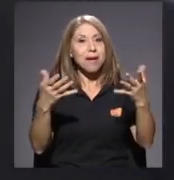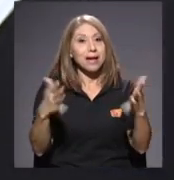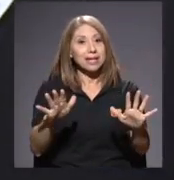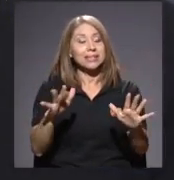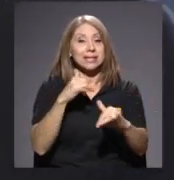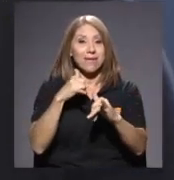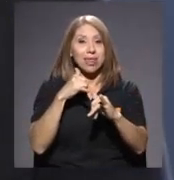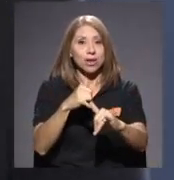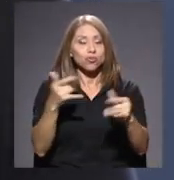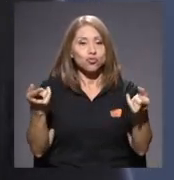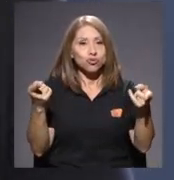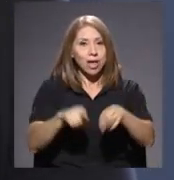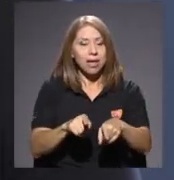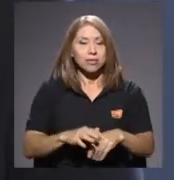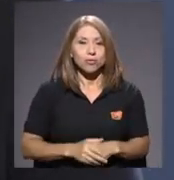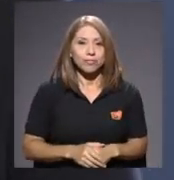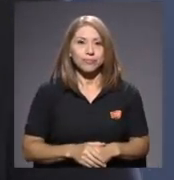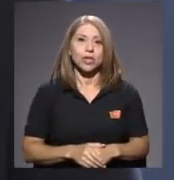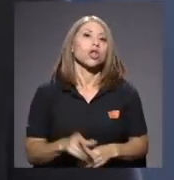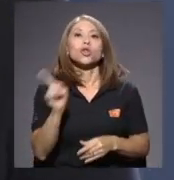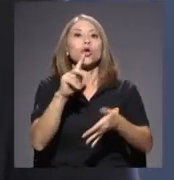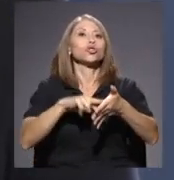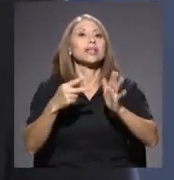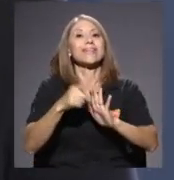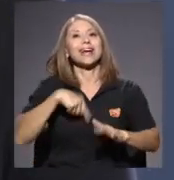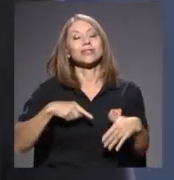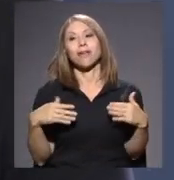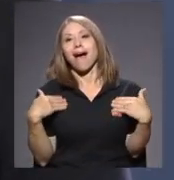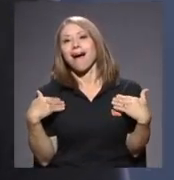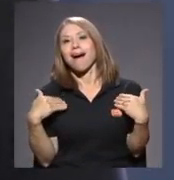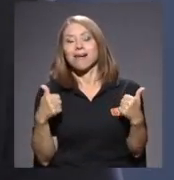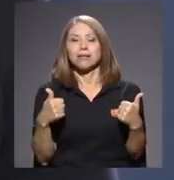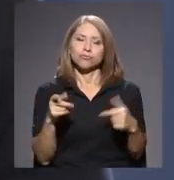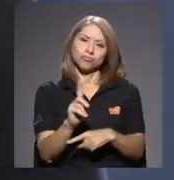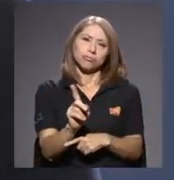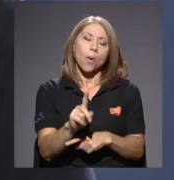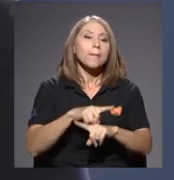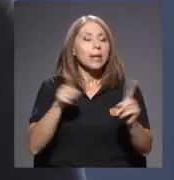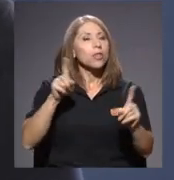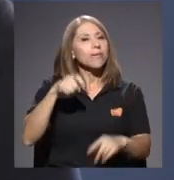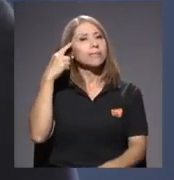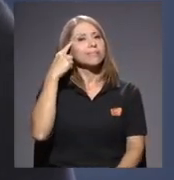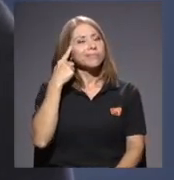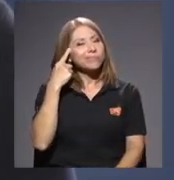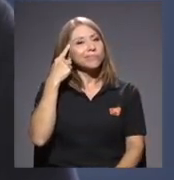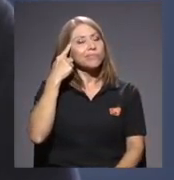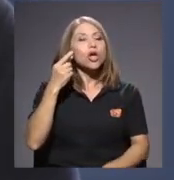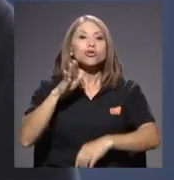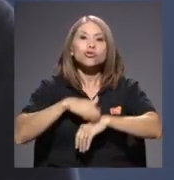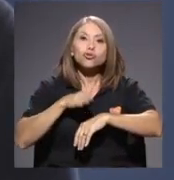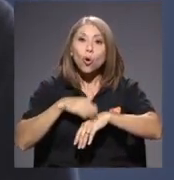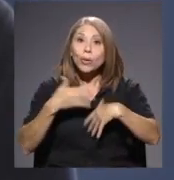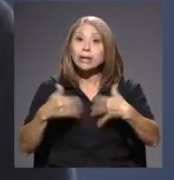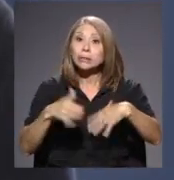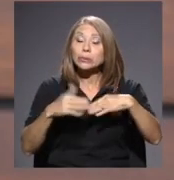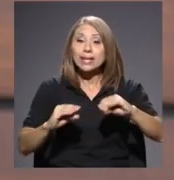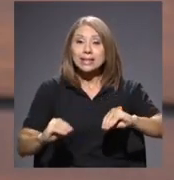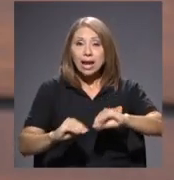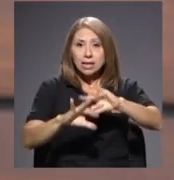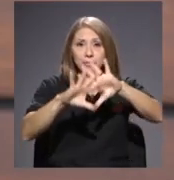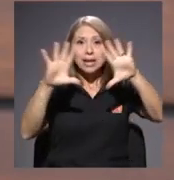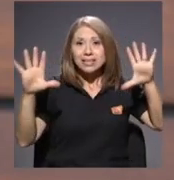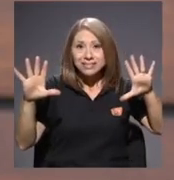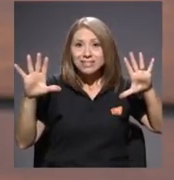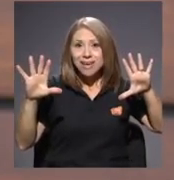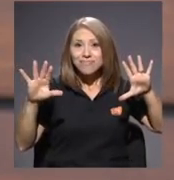denunciando. No es cuestión de alegrarse, pero sí es cuestión de reflexionar sobre la transparencia que ha obligado este tema a